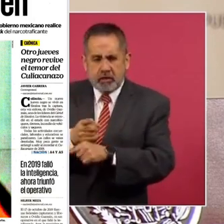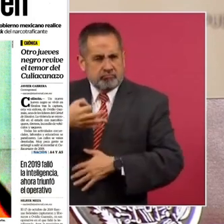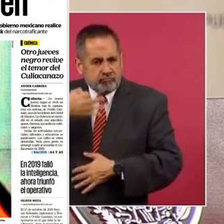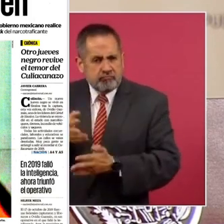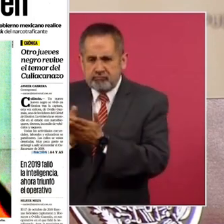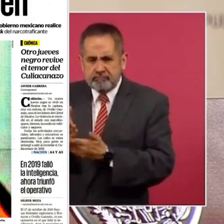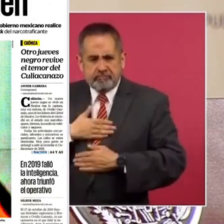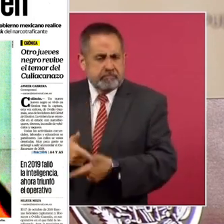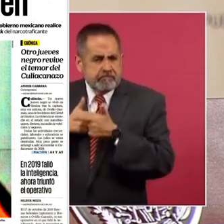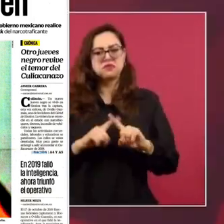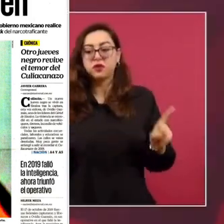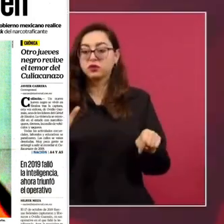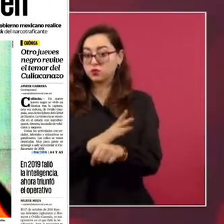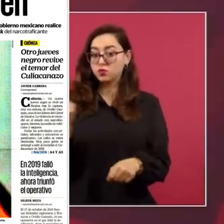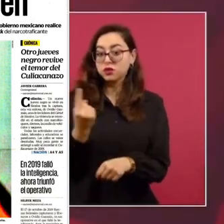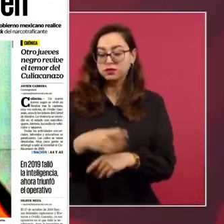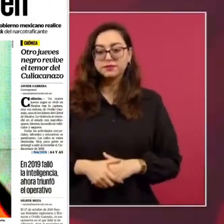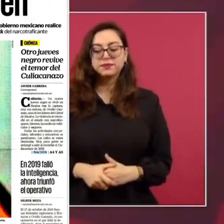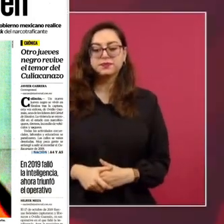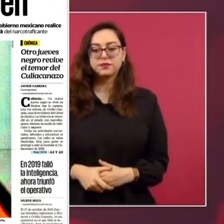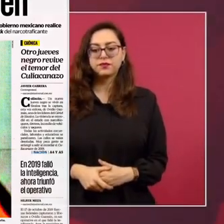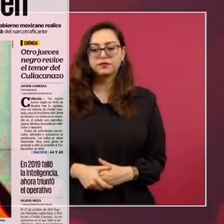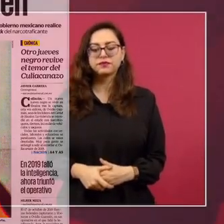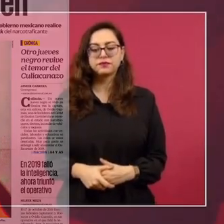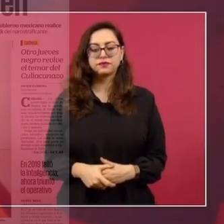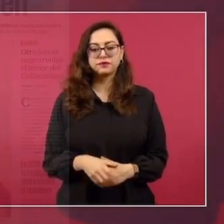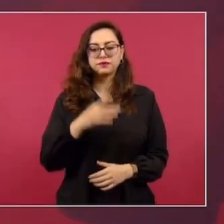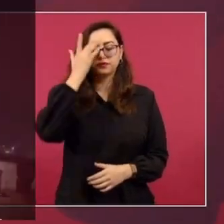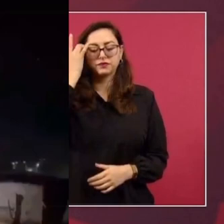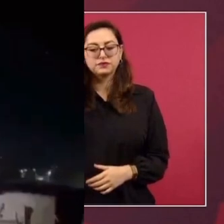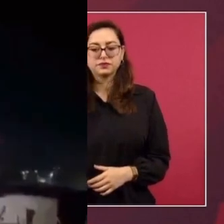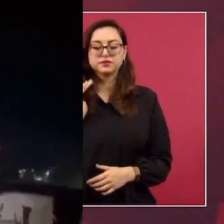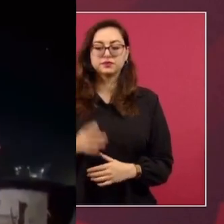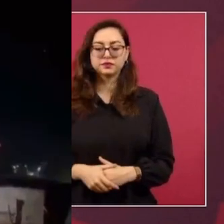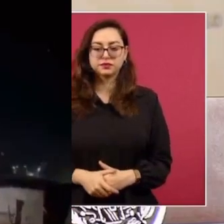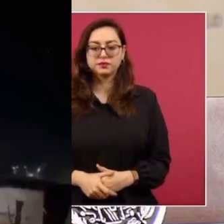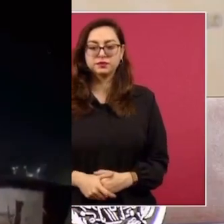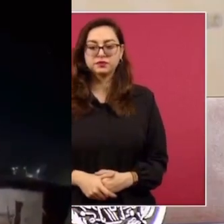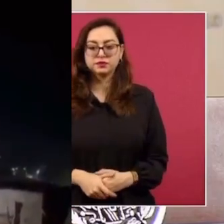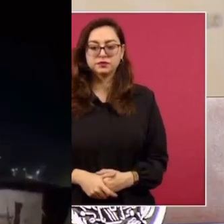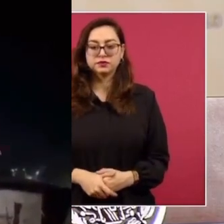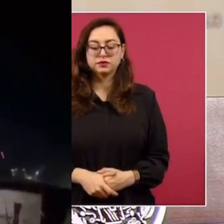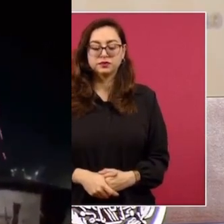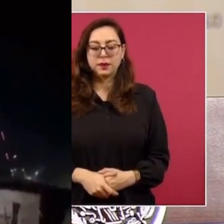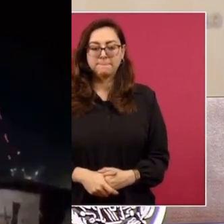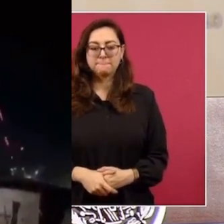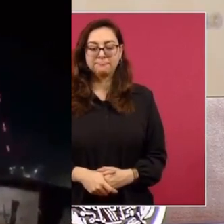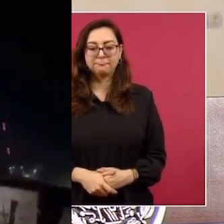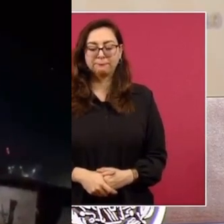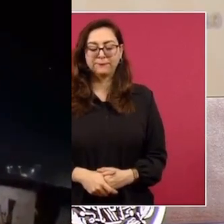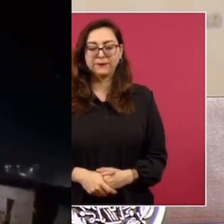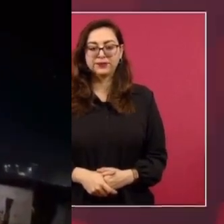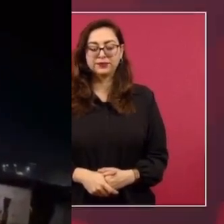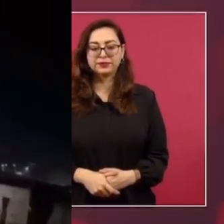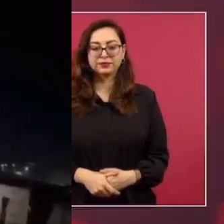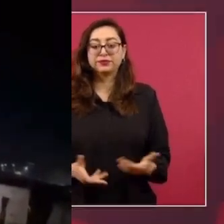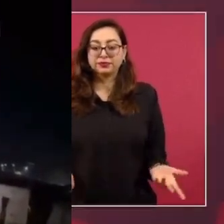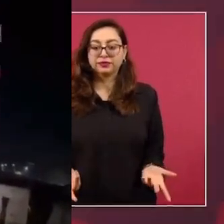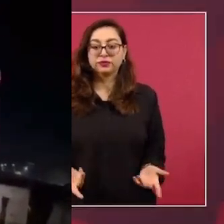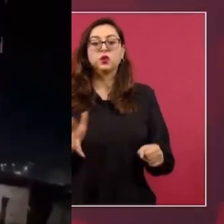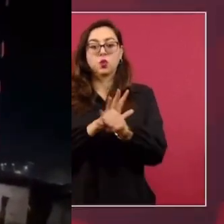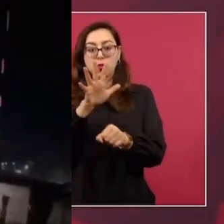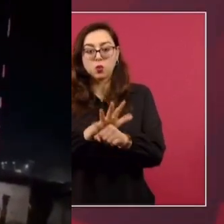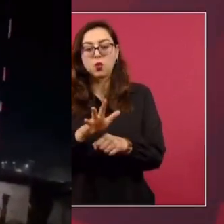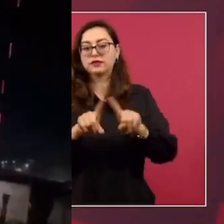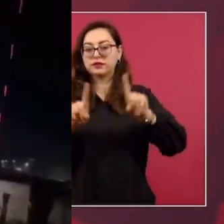integridad, y lo vamos a seguir haciendo. La indicación que siempre se hace de esas instrucciones a las que hice referencia, que no se repiten, pues es que se